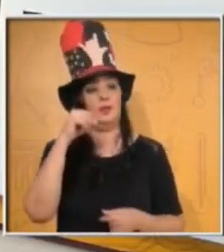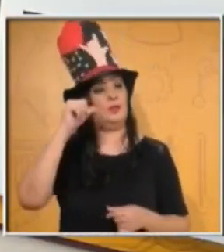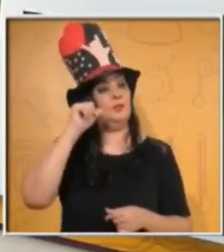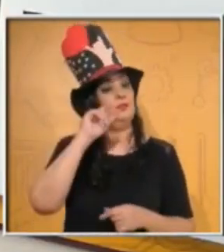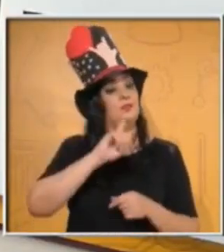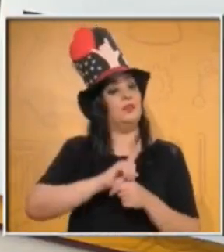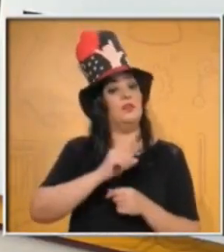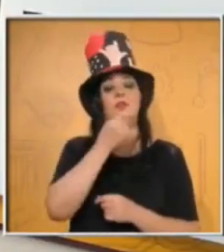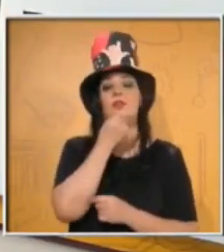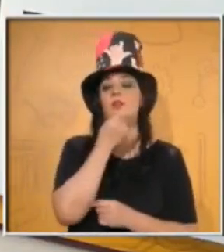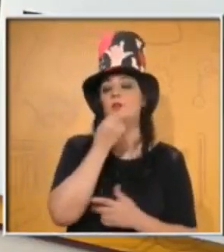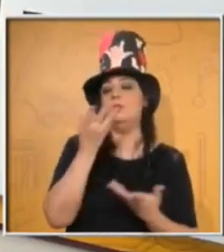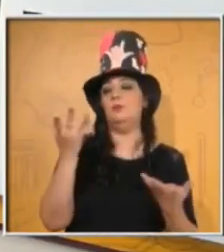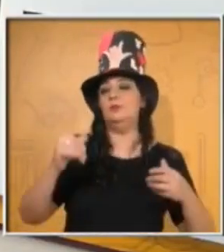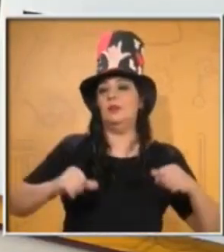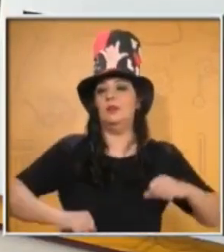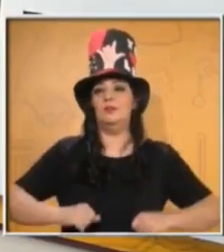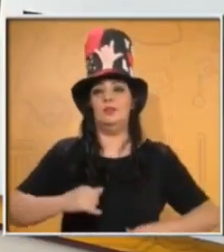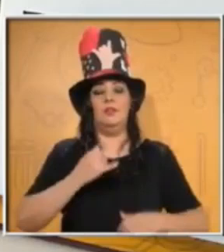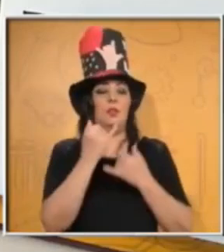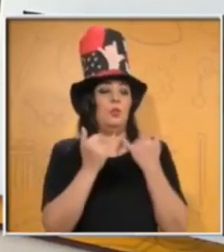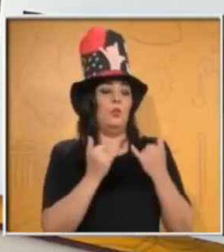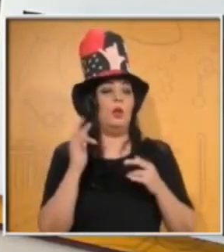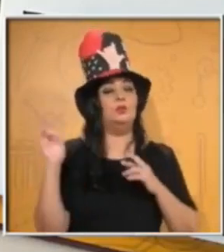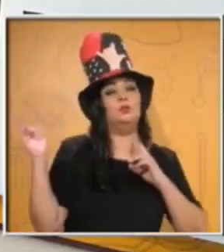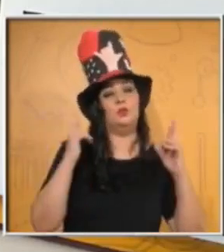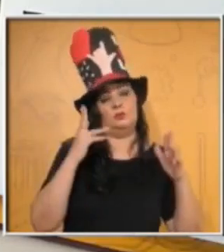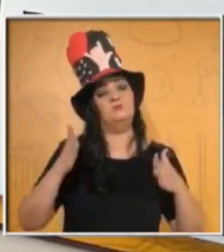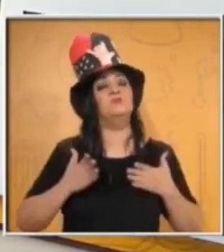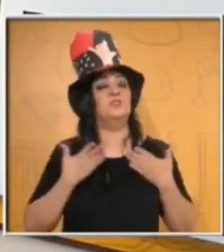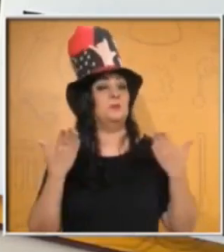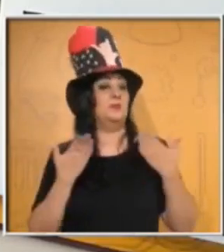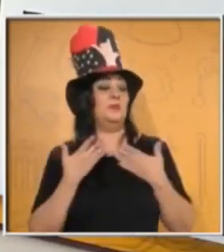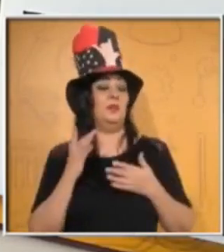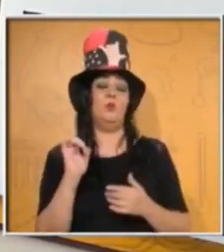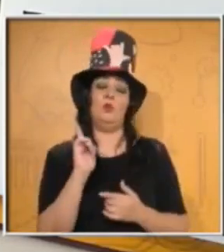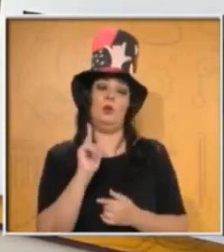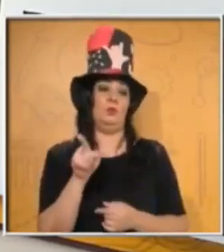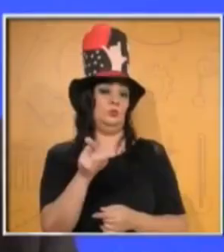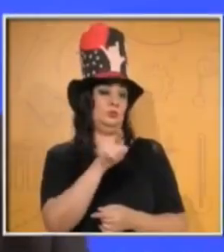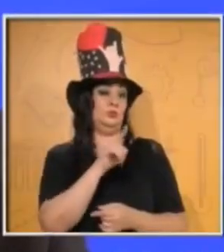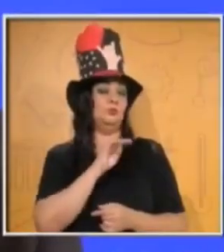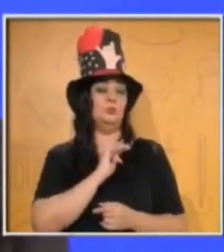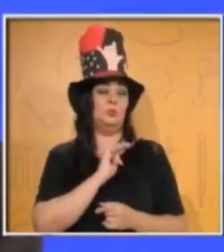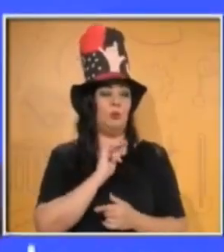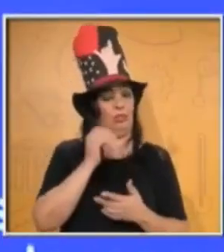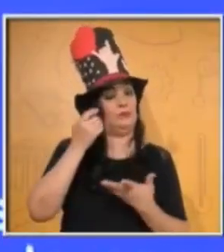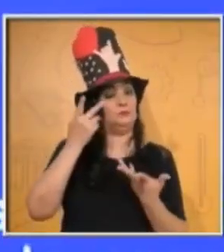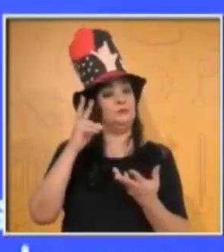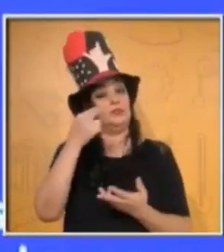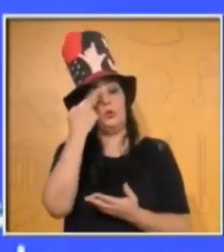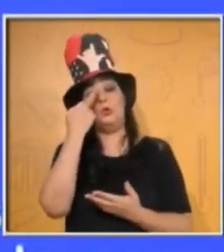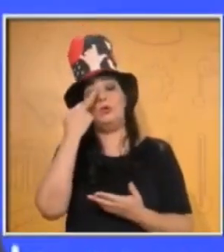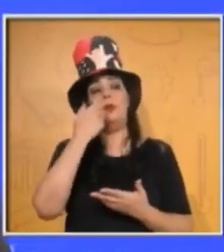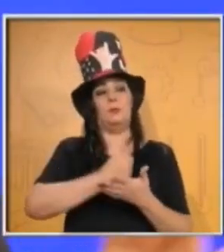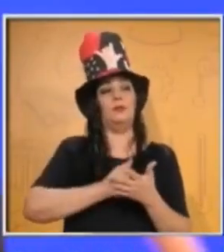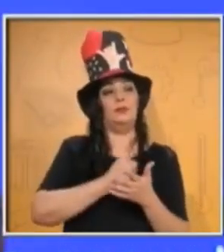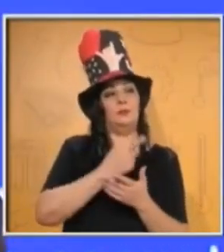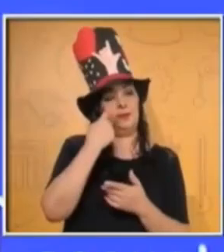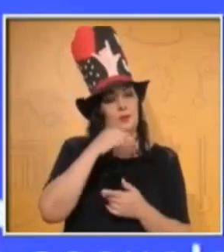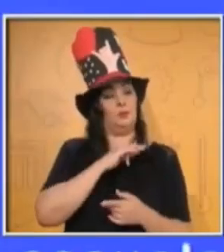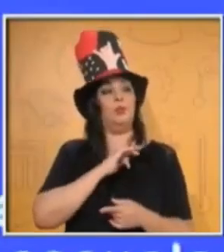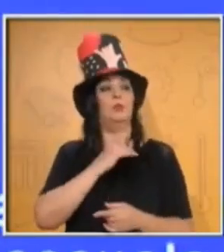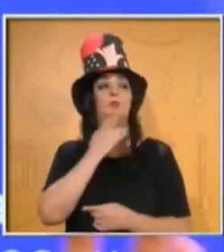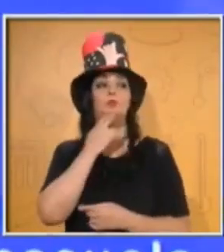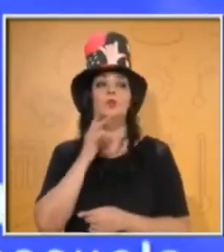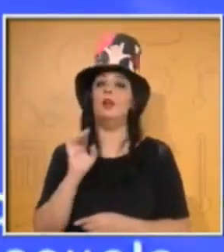Niño. Vamos a hacer una actividad de juego de sonidos muy divertida. Esperemos que se les quede, practíquenla, síganla practicando. ¿Para qué? Para que lo